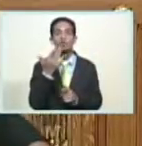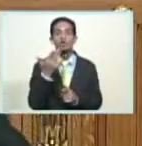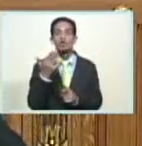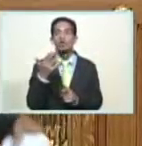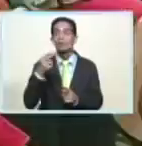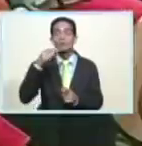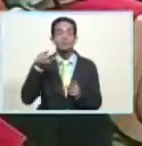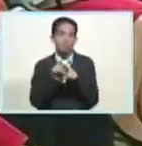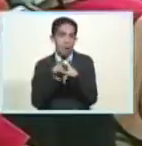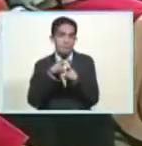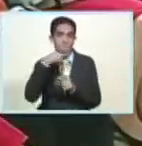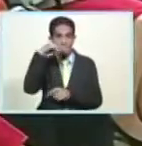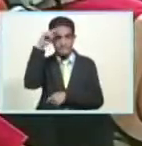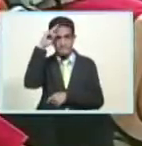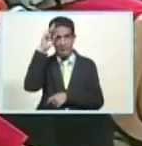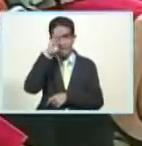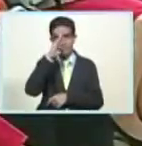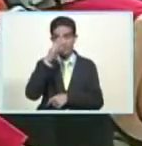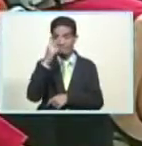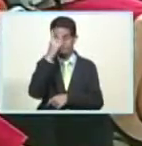Saab.